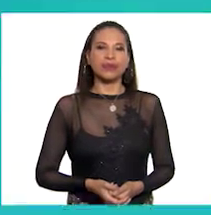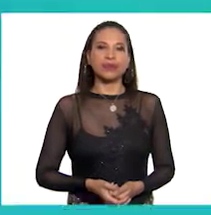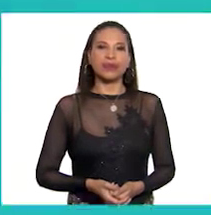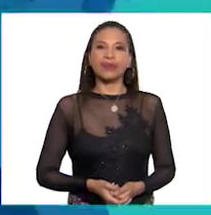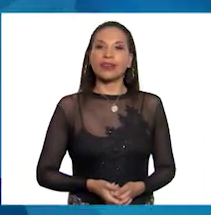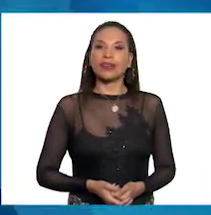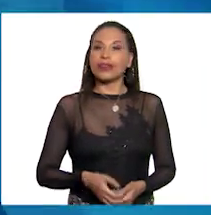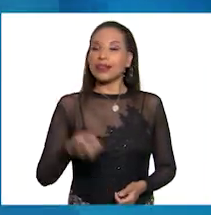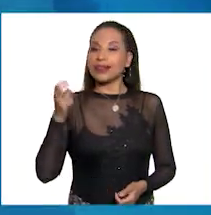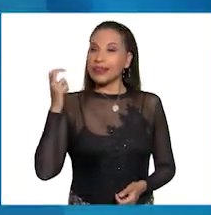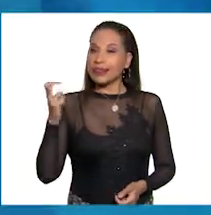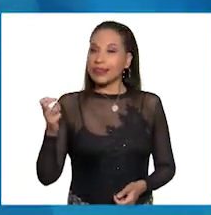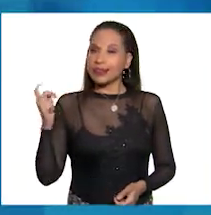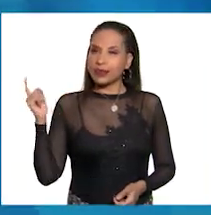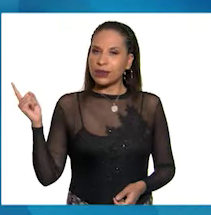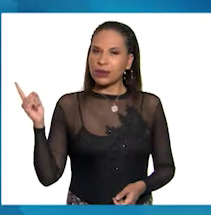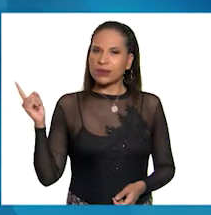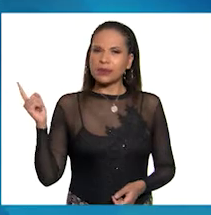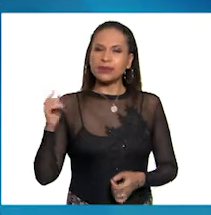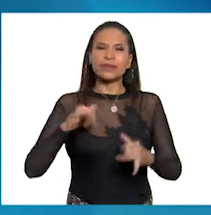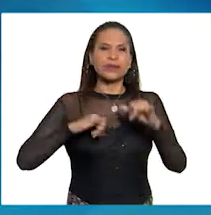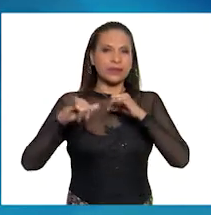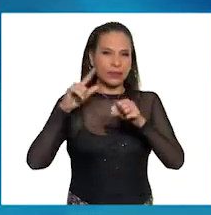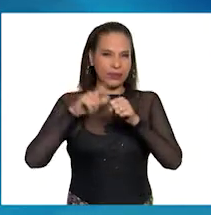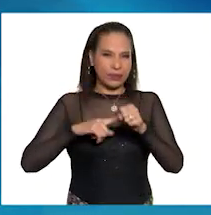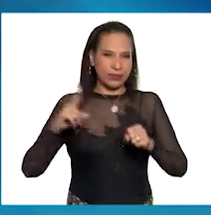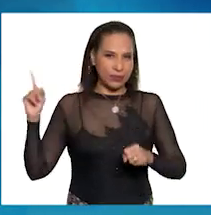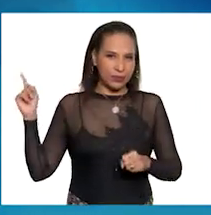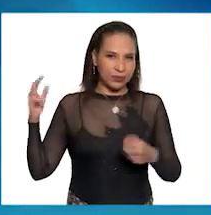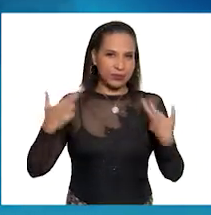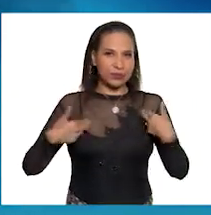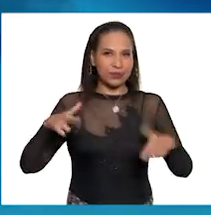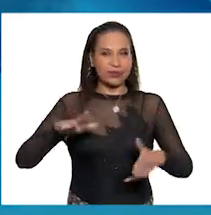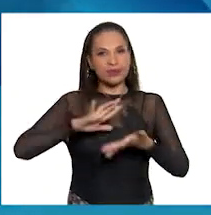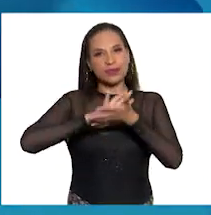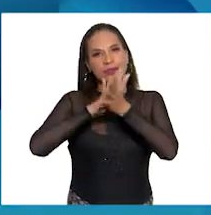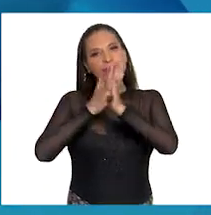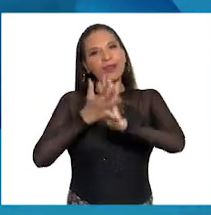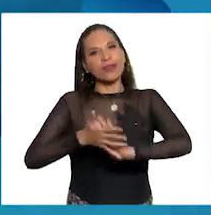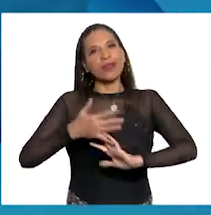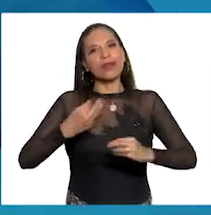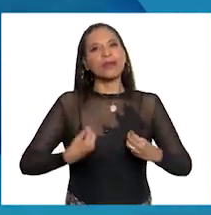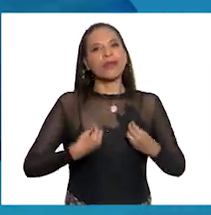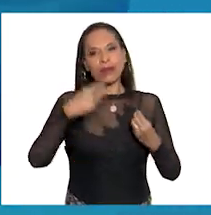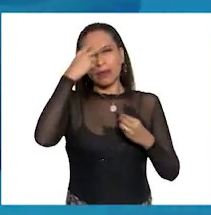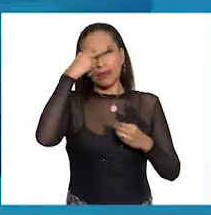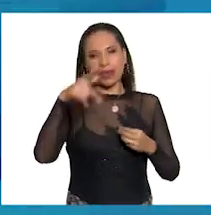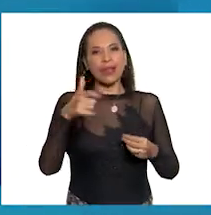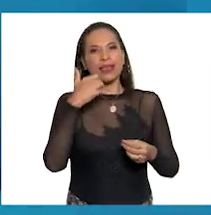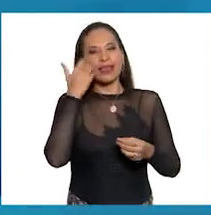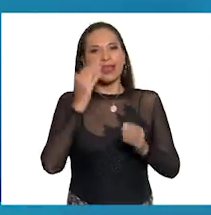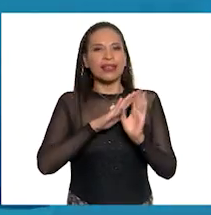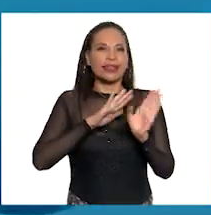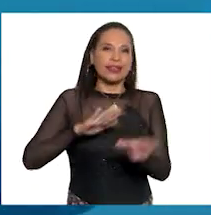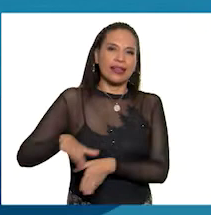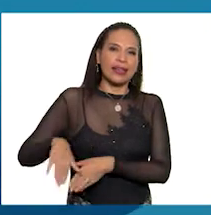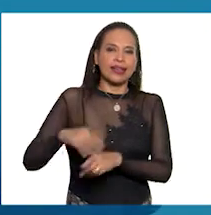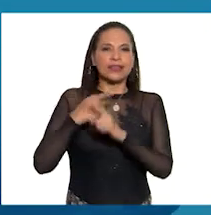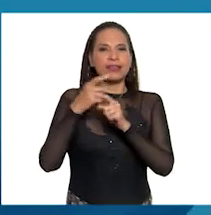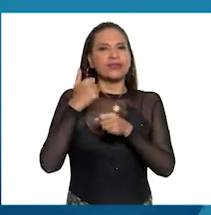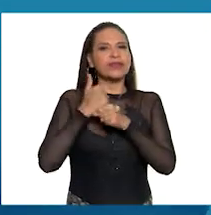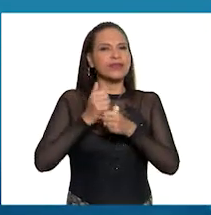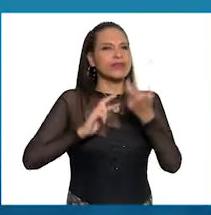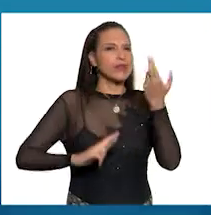Eso. Este mapa de colores representa las transformaciones que vivió México en su intento por dejar atrás los estragos